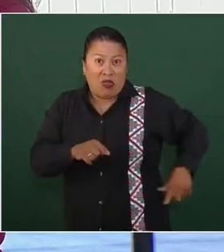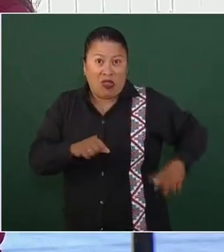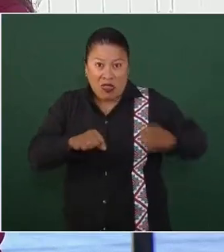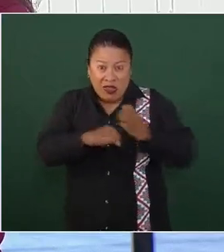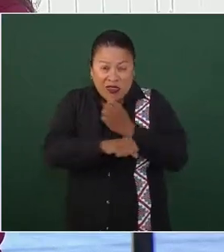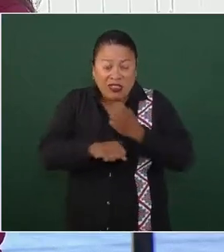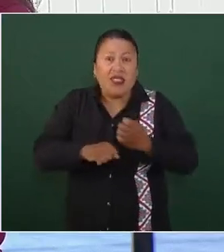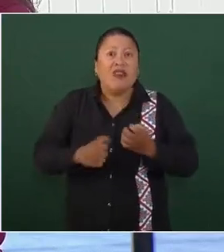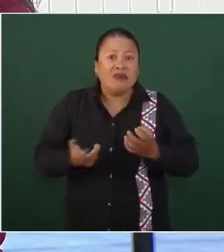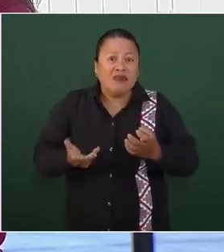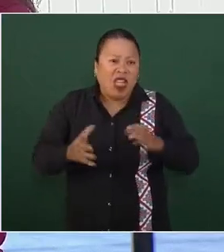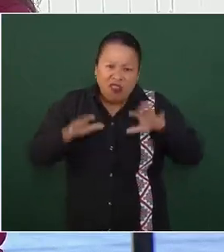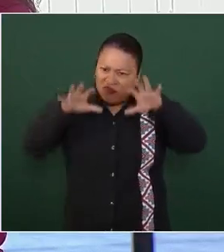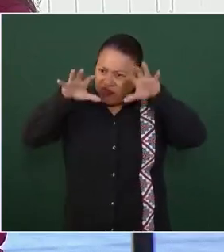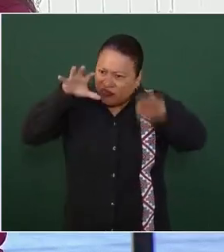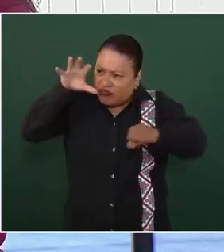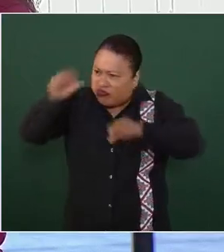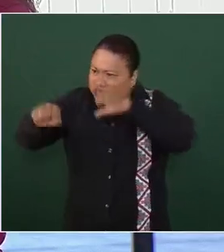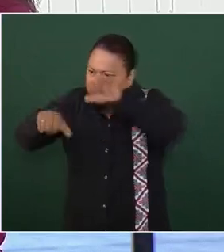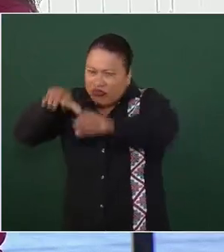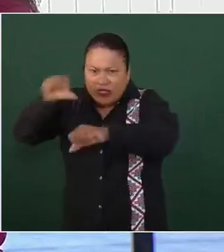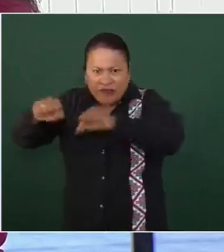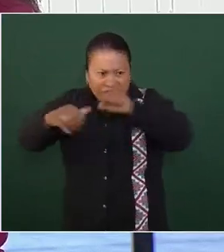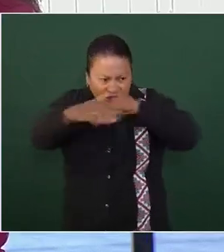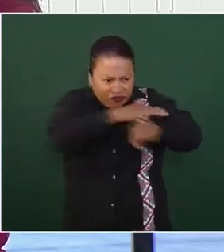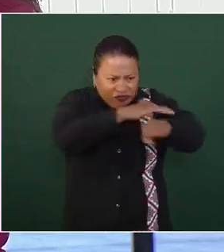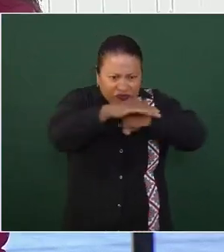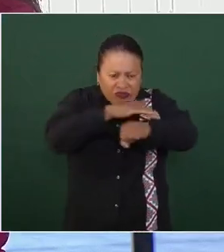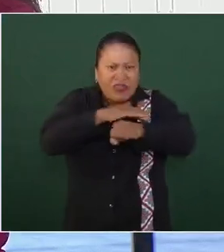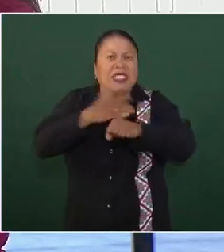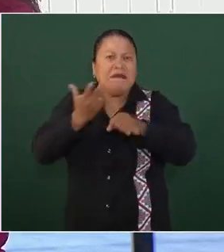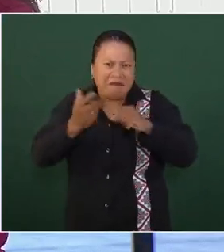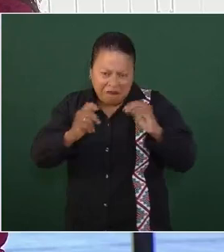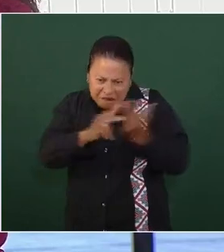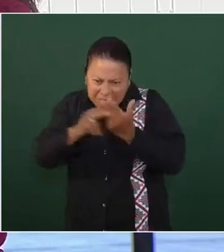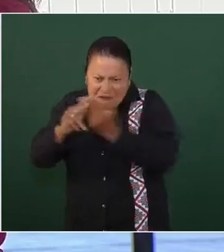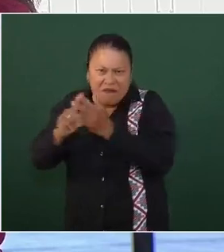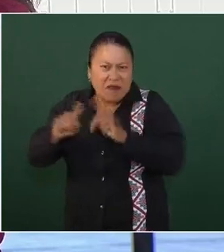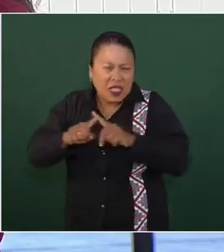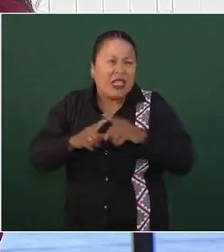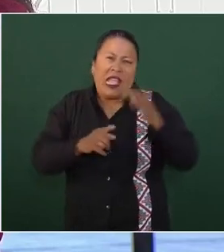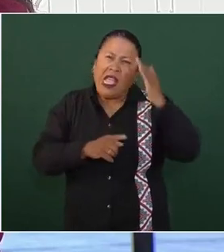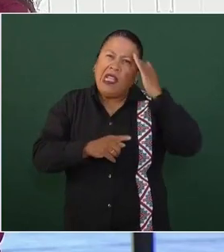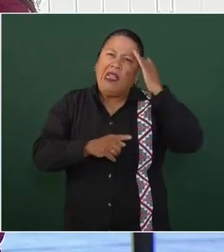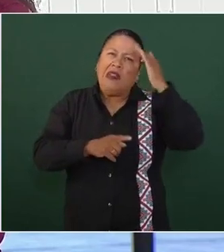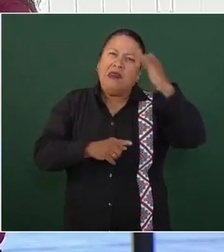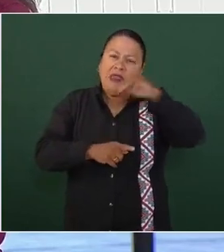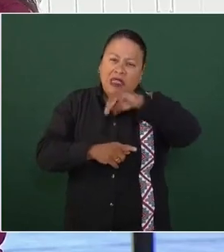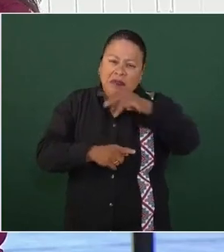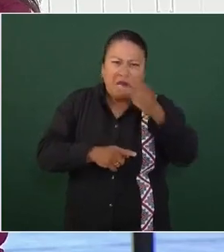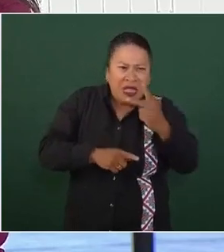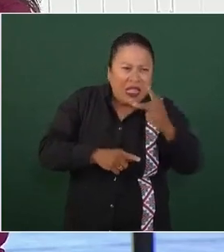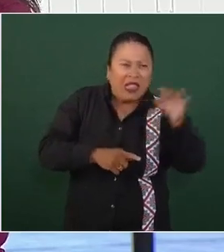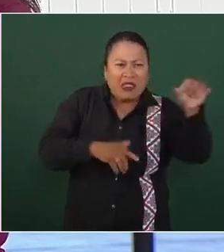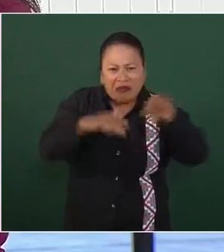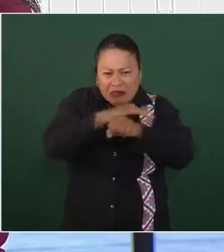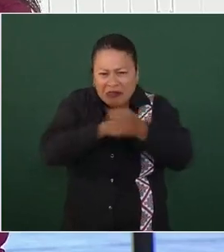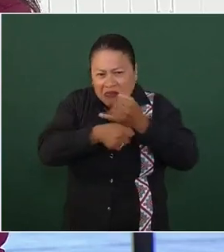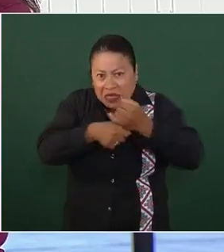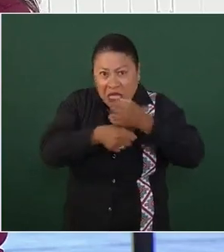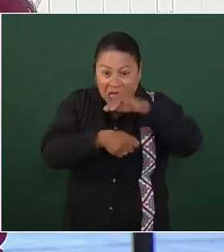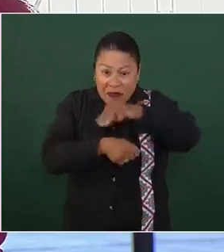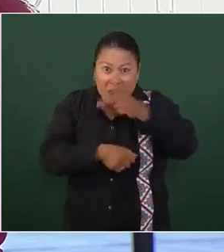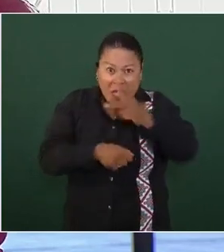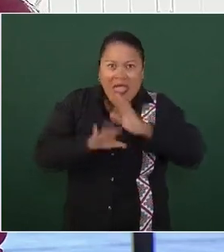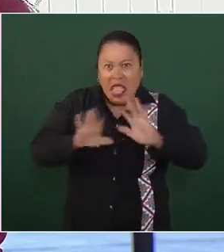agarre a los asesinos y se tarde en ponerlos a disposición ante el Ministerio Público el Ministerio Público